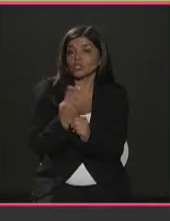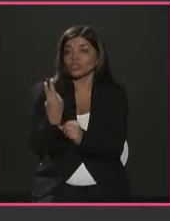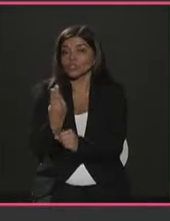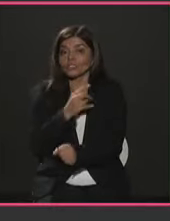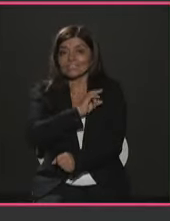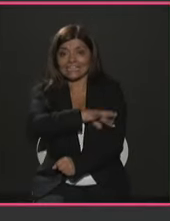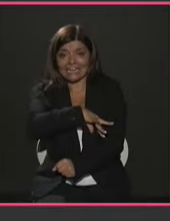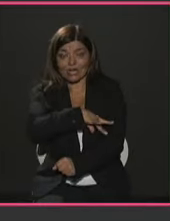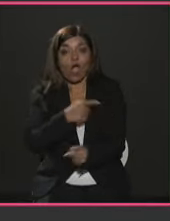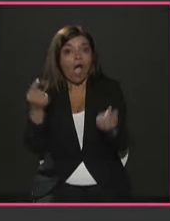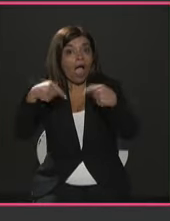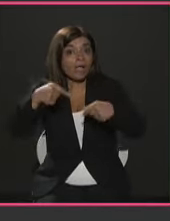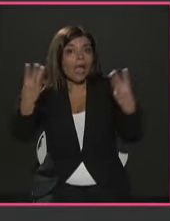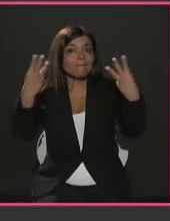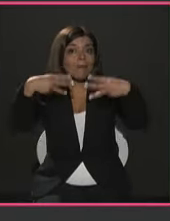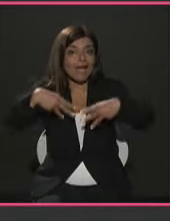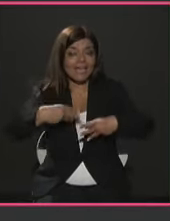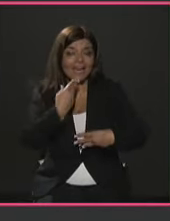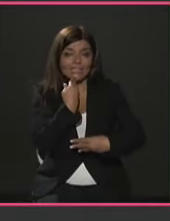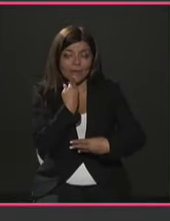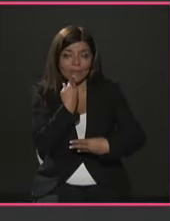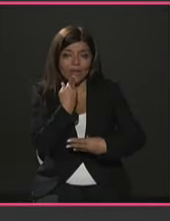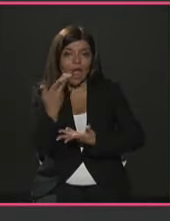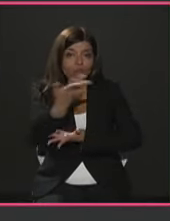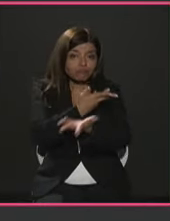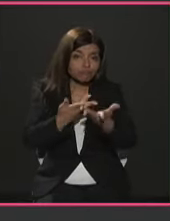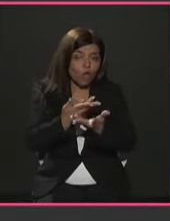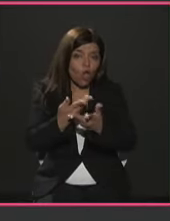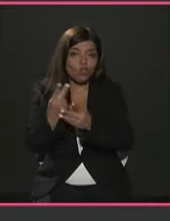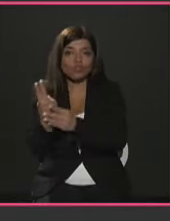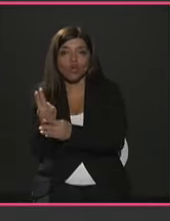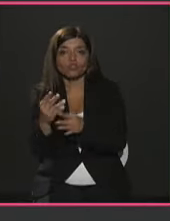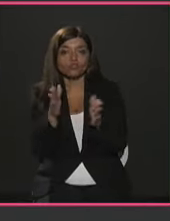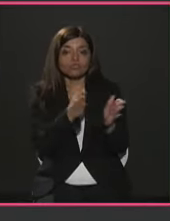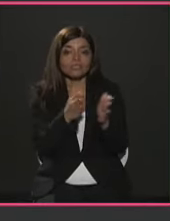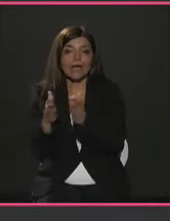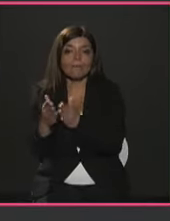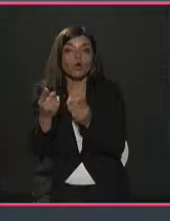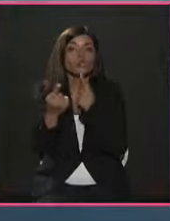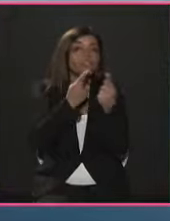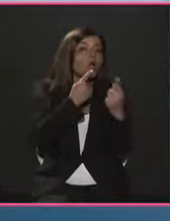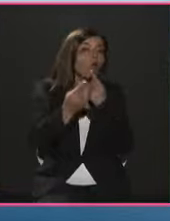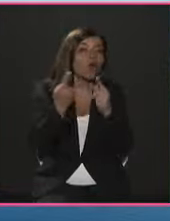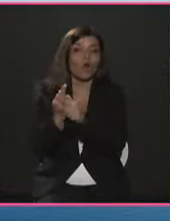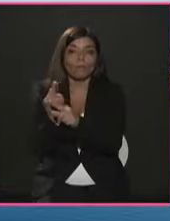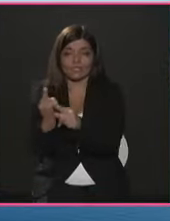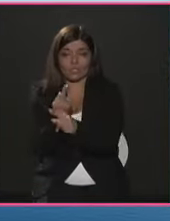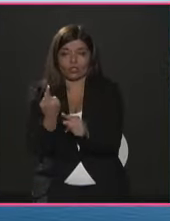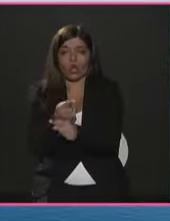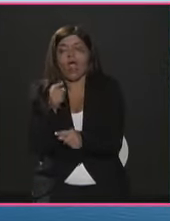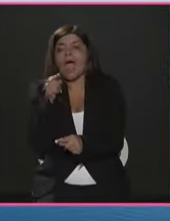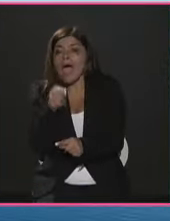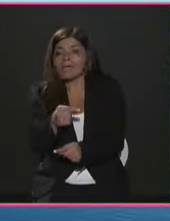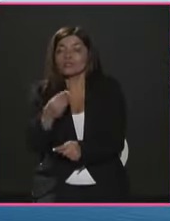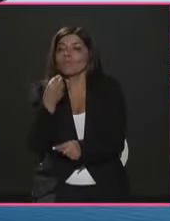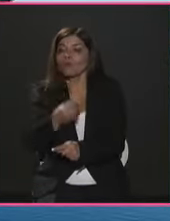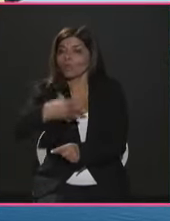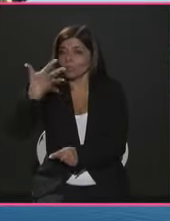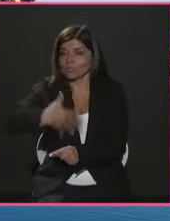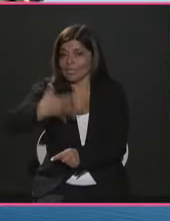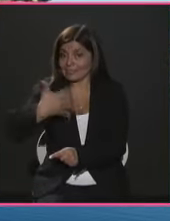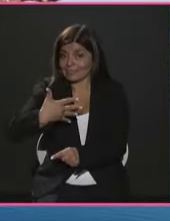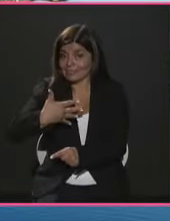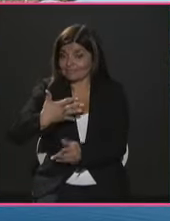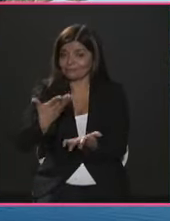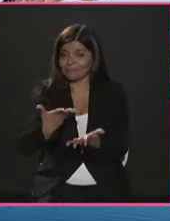nacionales y pero que estuvo mezclado con dos momentos de de conversatorio Y creo que eso es sumamente fundamental cierto